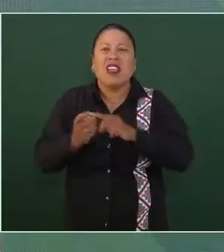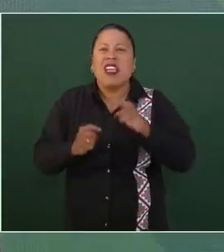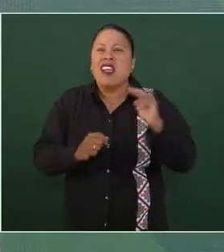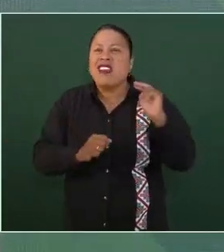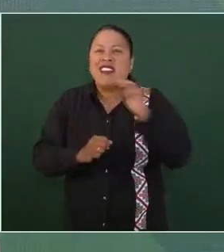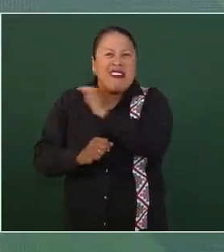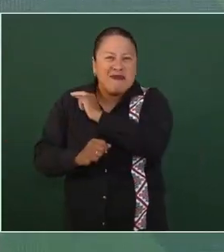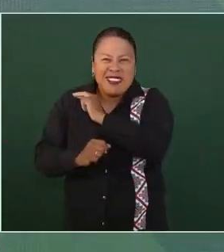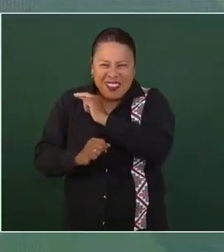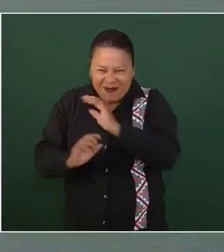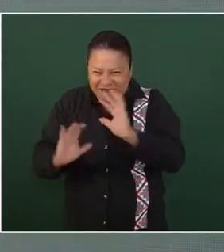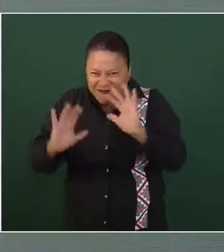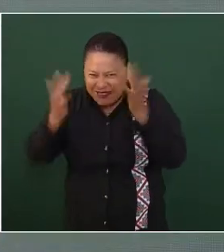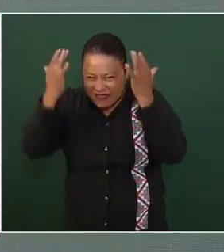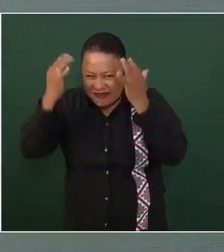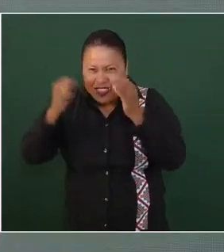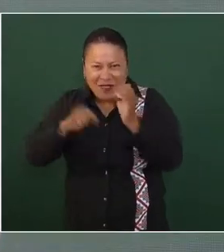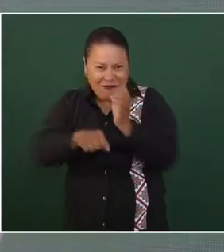y furioso